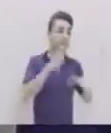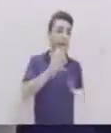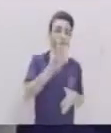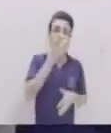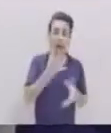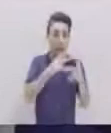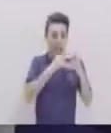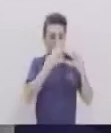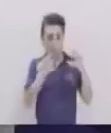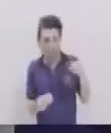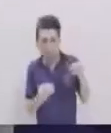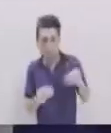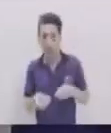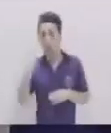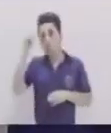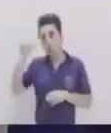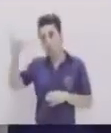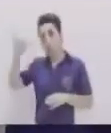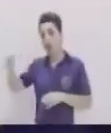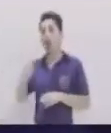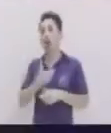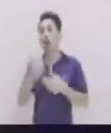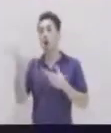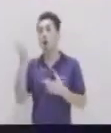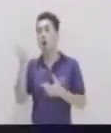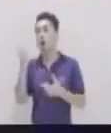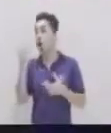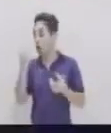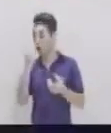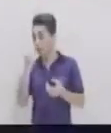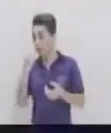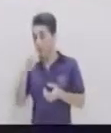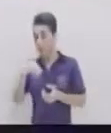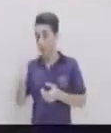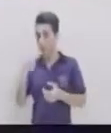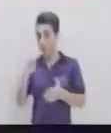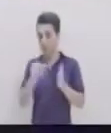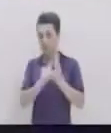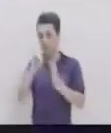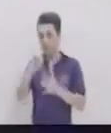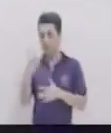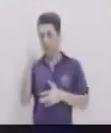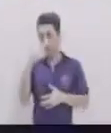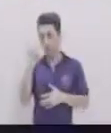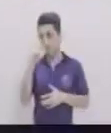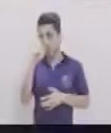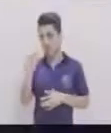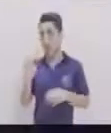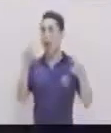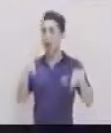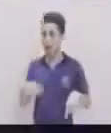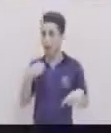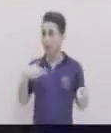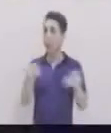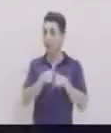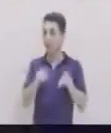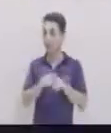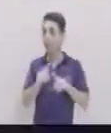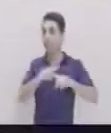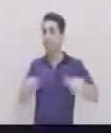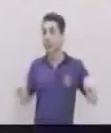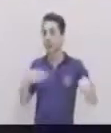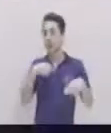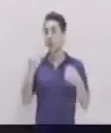de Ajutiapa a comer marquesote. Voy a realizar la misma lectura, pero ahora lo voy a hacer en